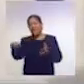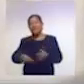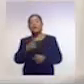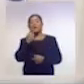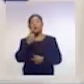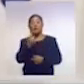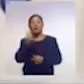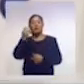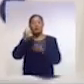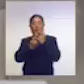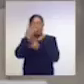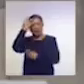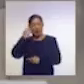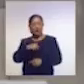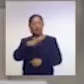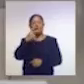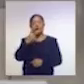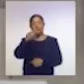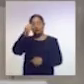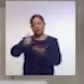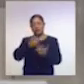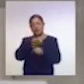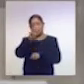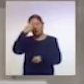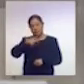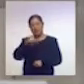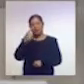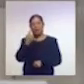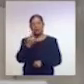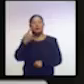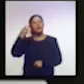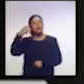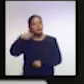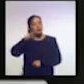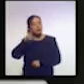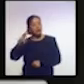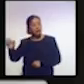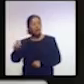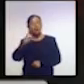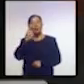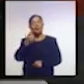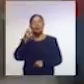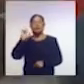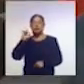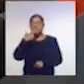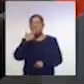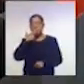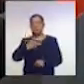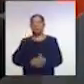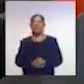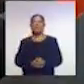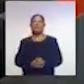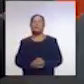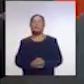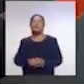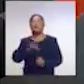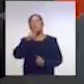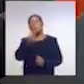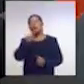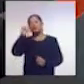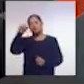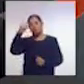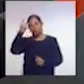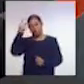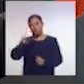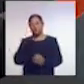en el Estado de México, 3 en Quintana Roo, 1 en Chihuahua y 1 en San Luis Potosí. Son las 2 de la tarde con